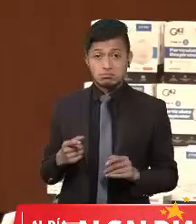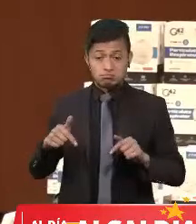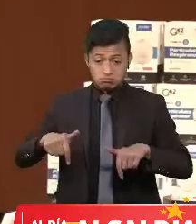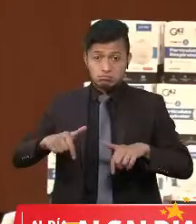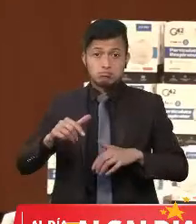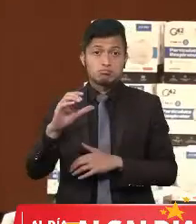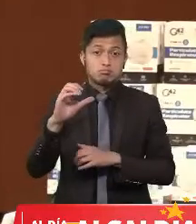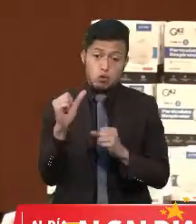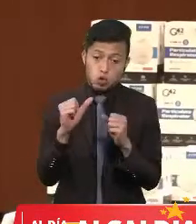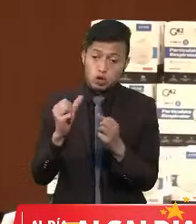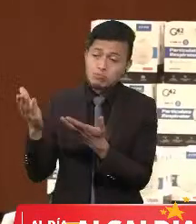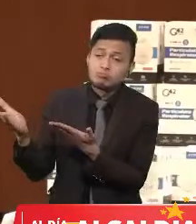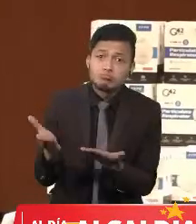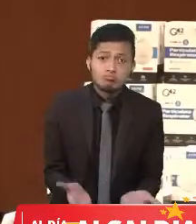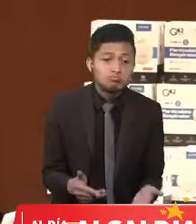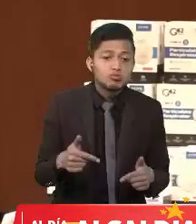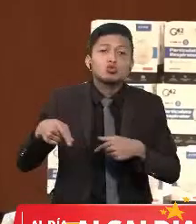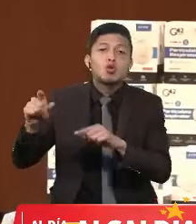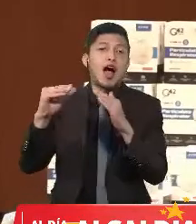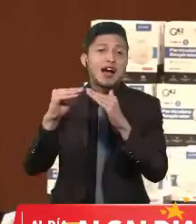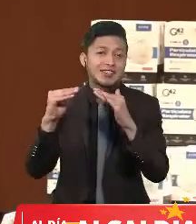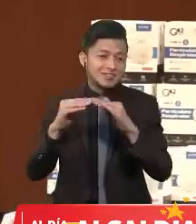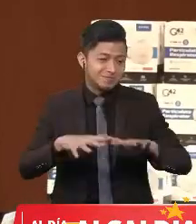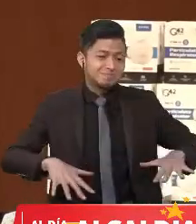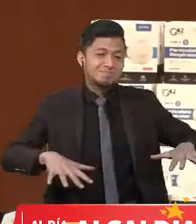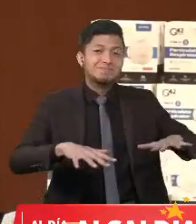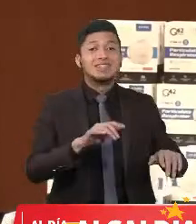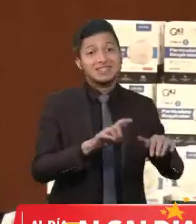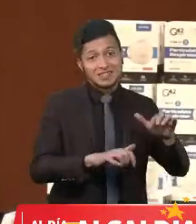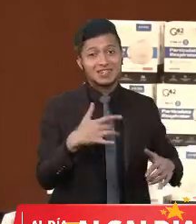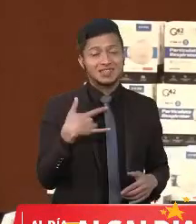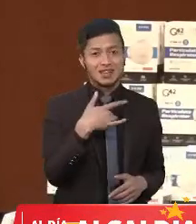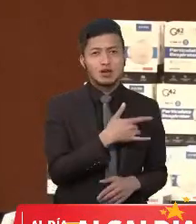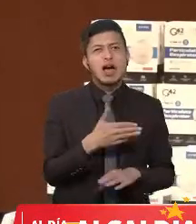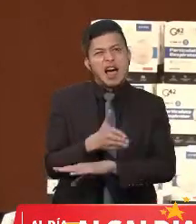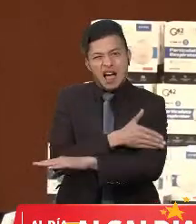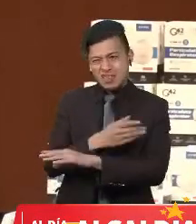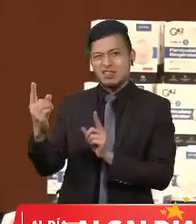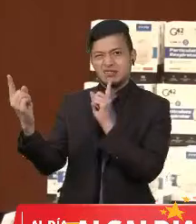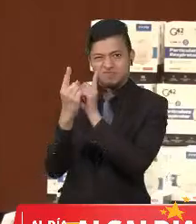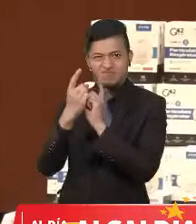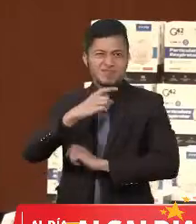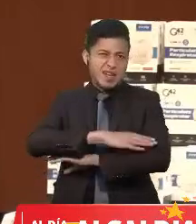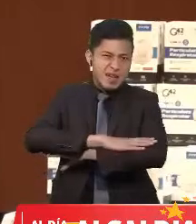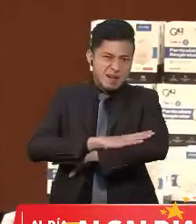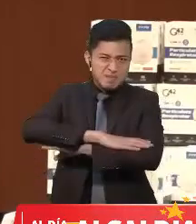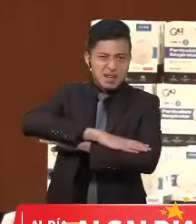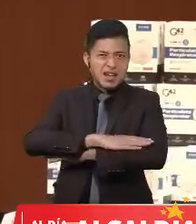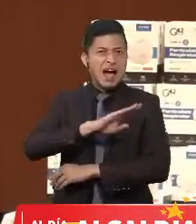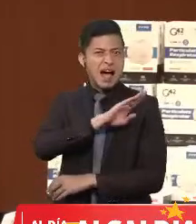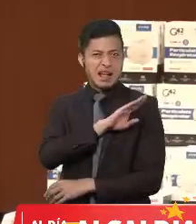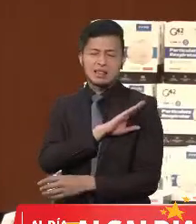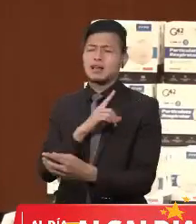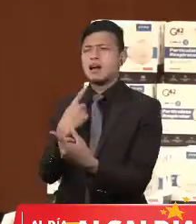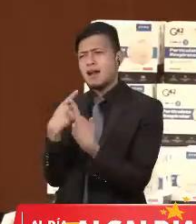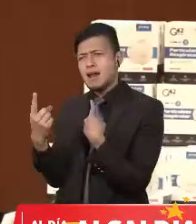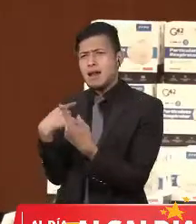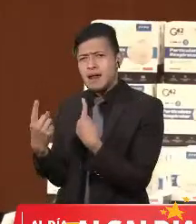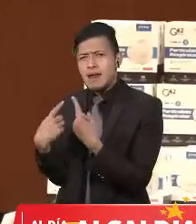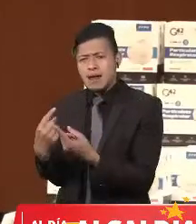nuestra Secretaría de Salud. Señor embajador, ya habíamos tenido la oportunidad de conversar en la alcaldía de